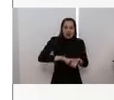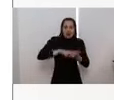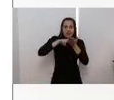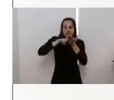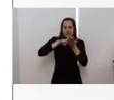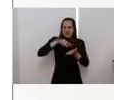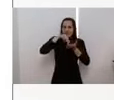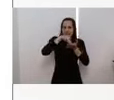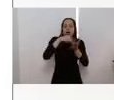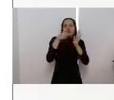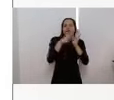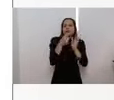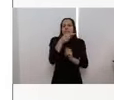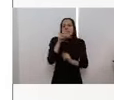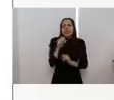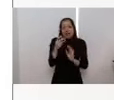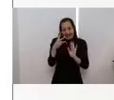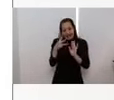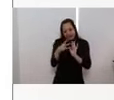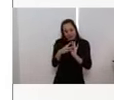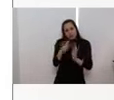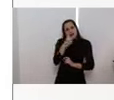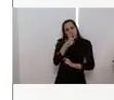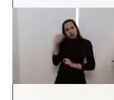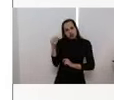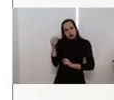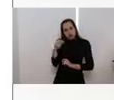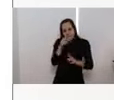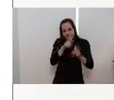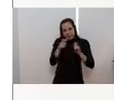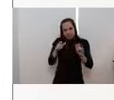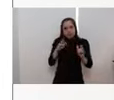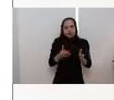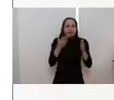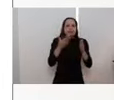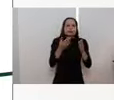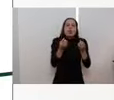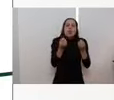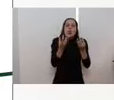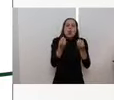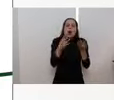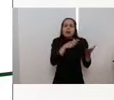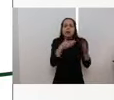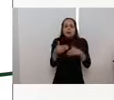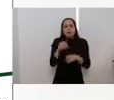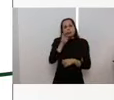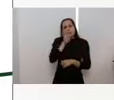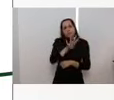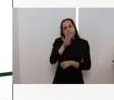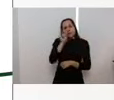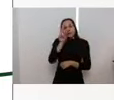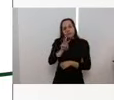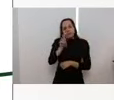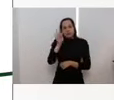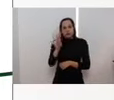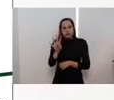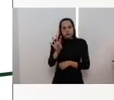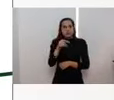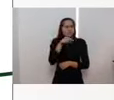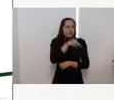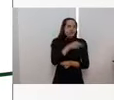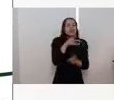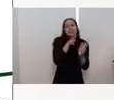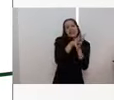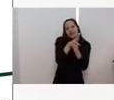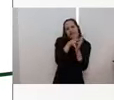2020 manejamos una cifra de 3 mil 200 pacientes fallecidos 434 esta la información